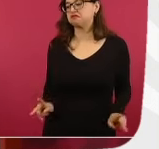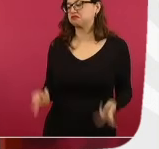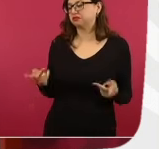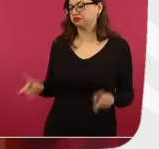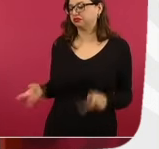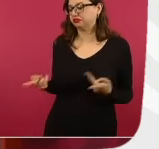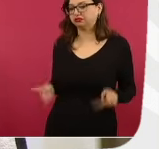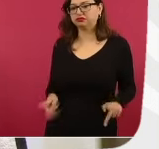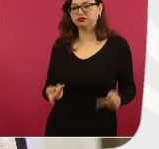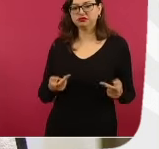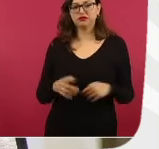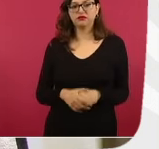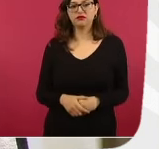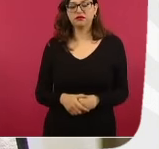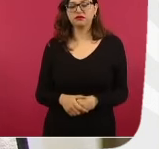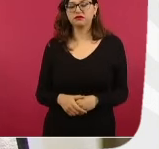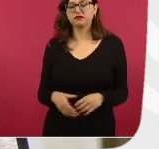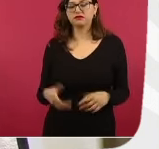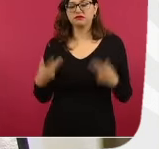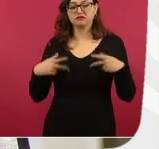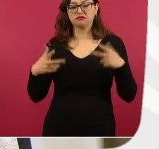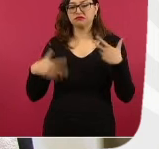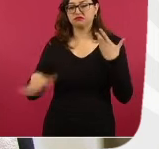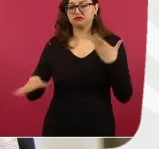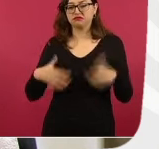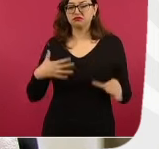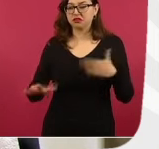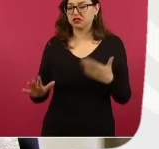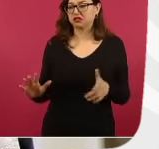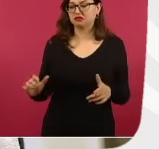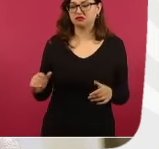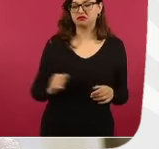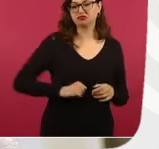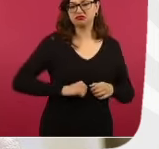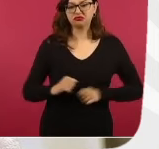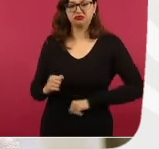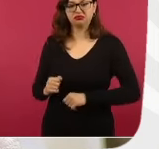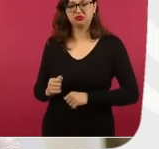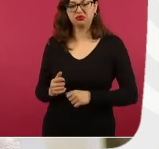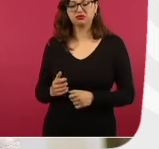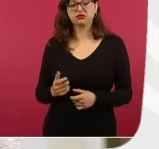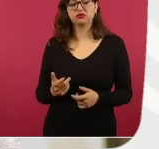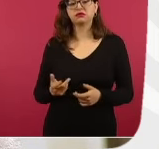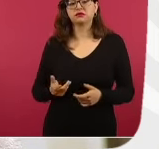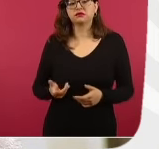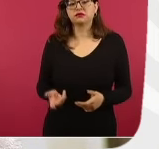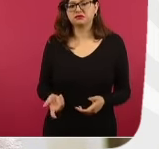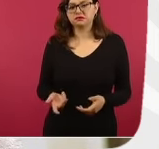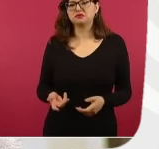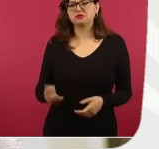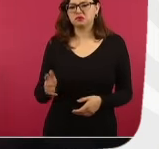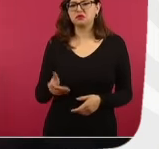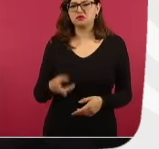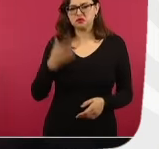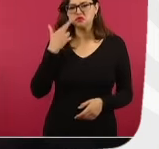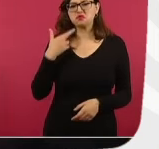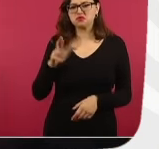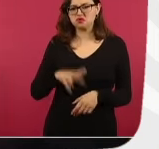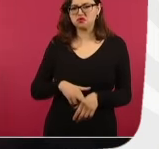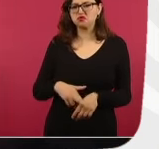zarandea a los peatones no duda a la hora de hacer tranzas